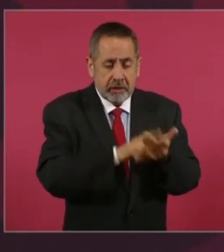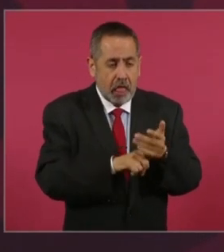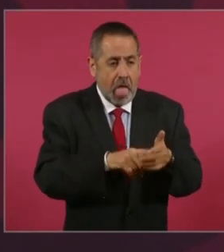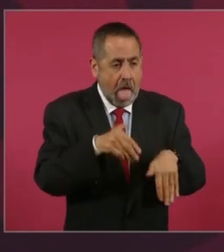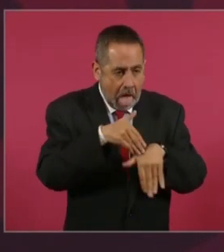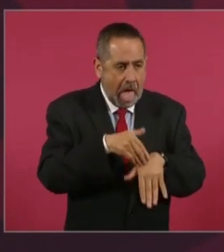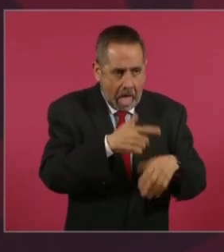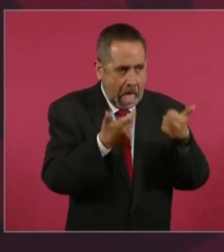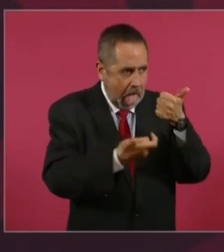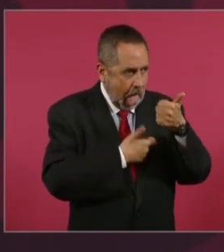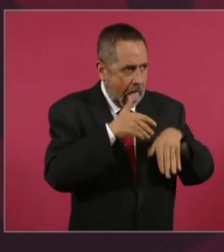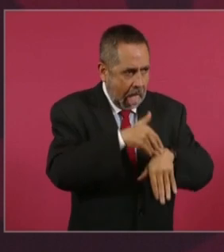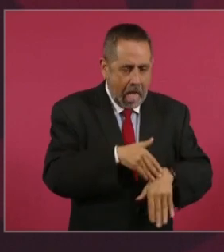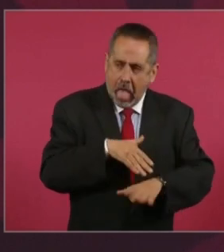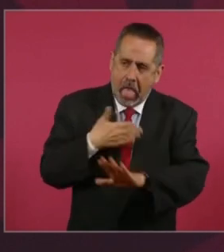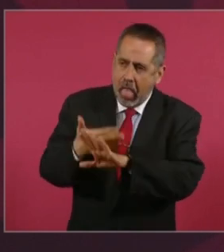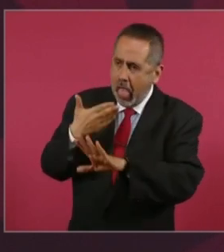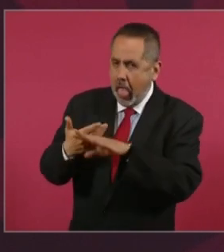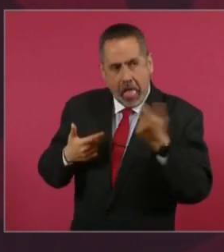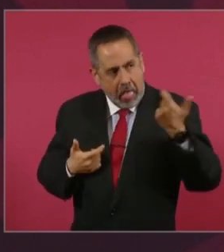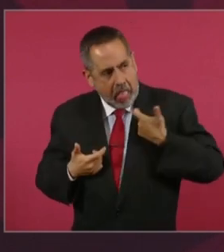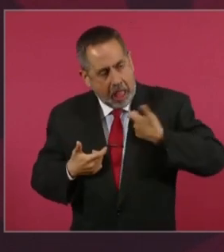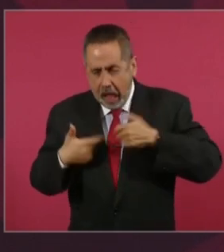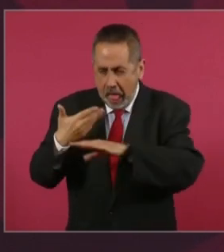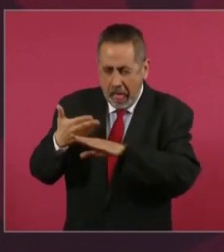vendidos o alquilados, mercenarios?